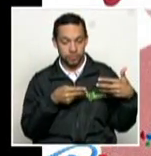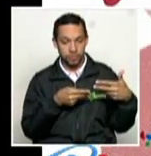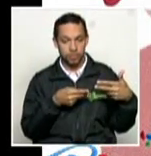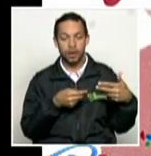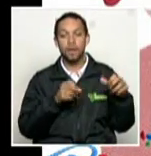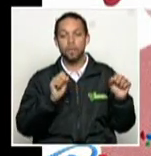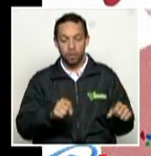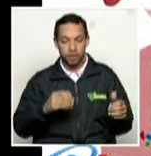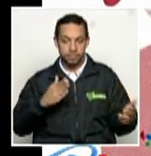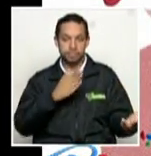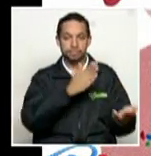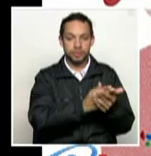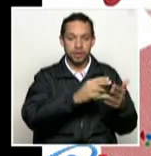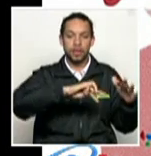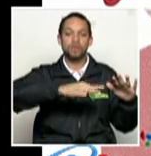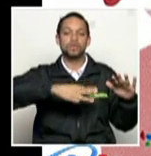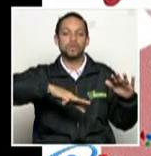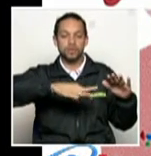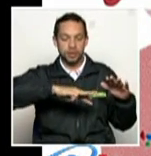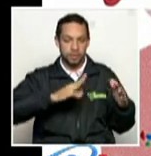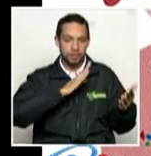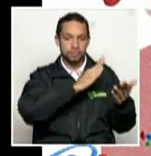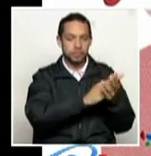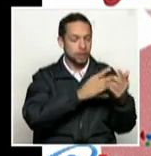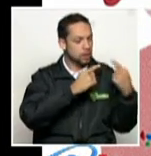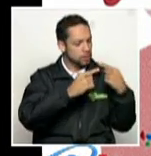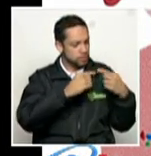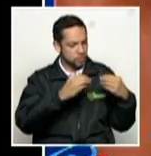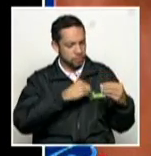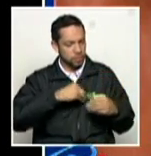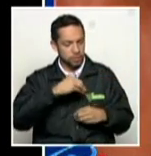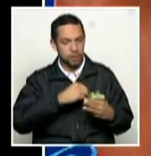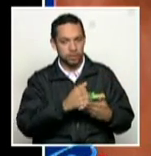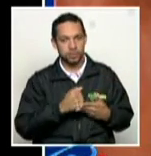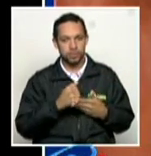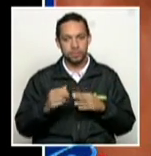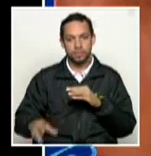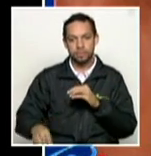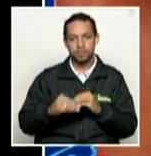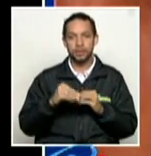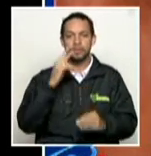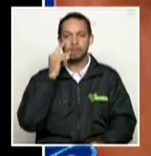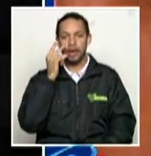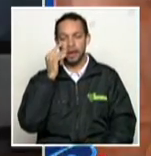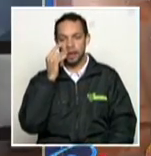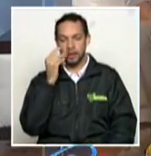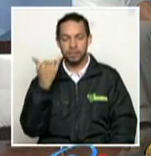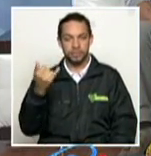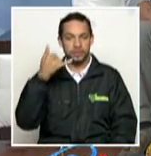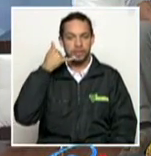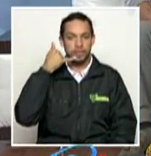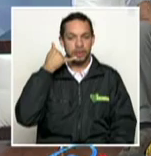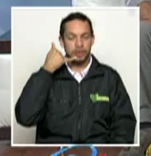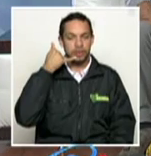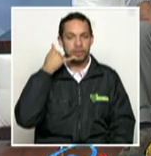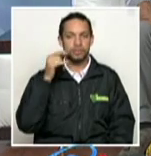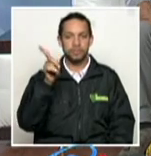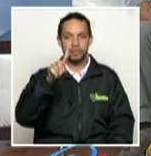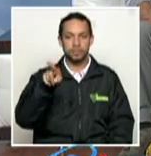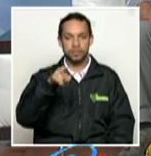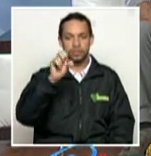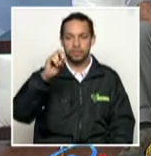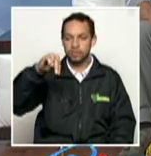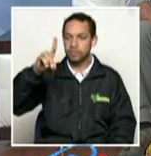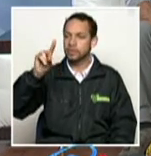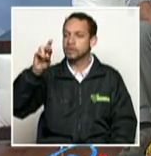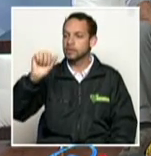partes, pero el hígado graso tiene tratamiento. Vamos a Pereira con esta comunicación. Sandra, bienvenida a